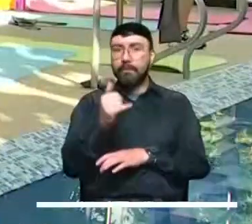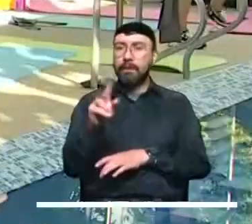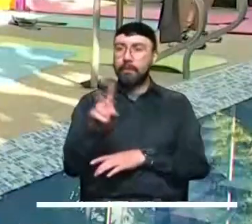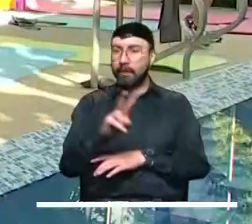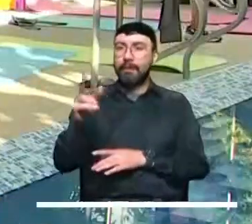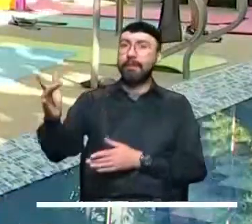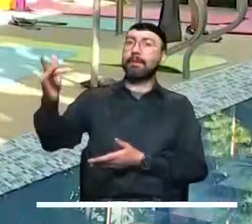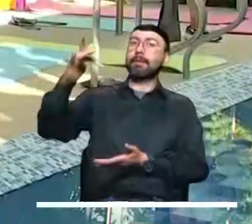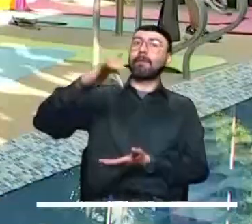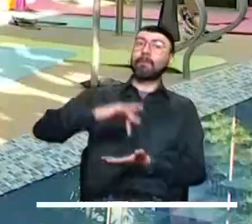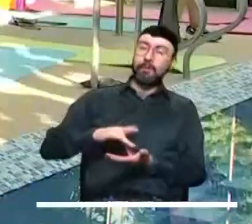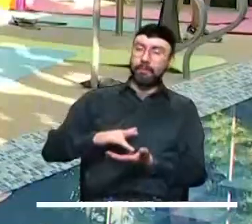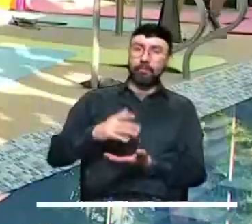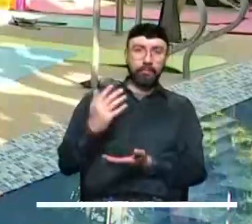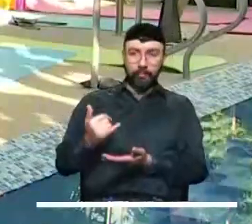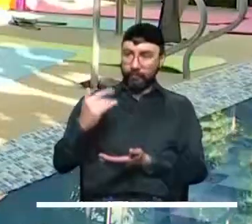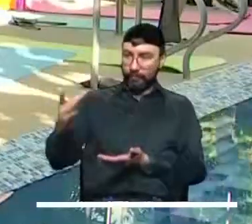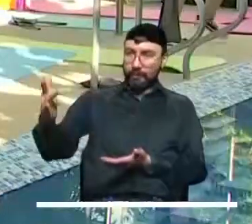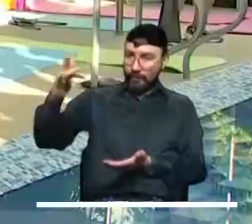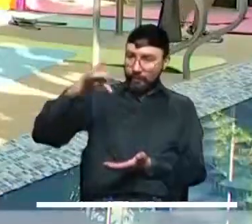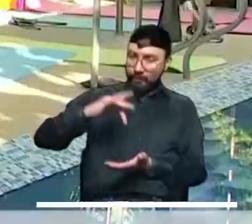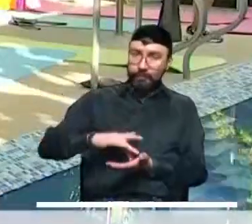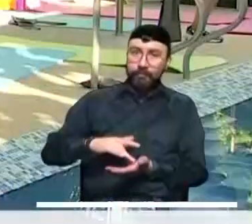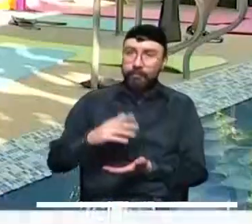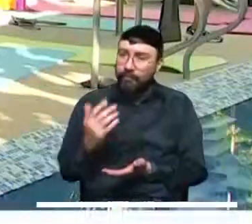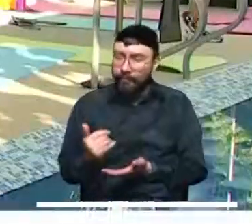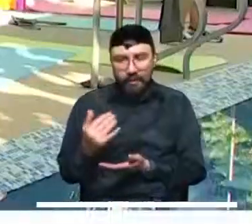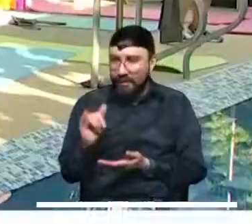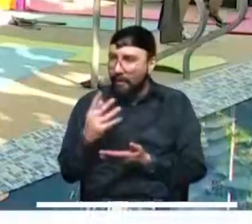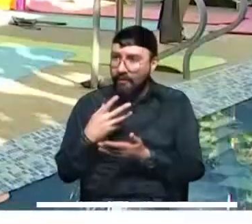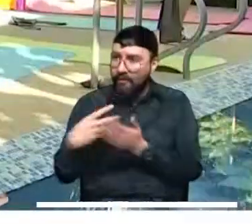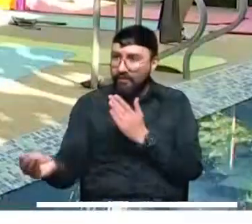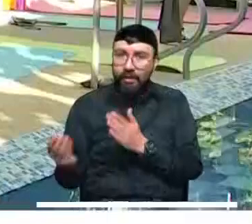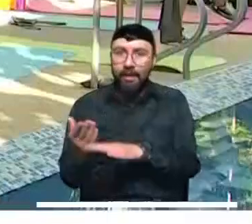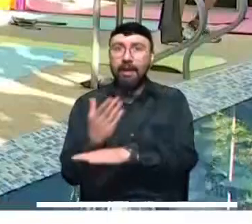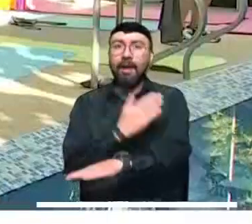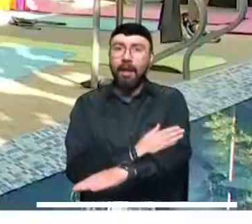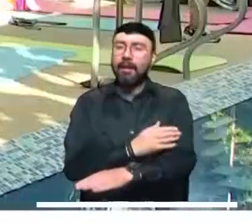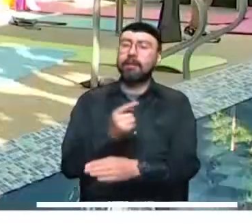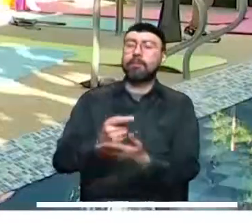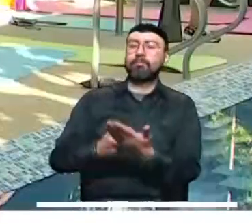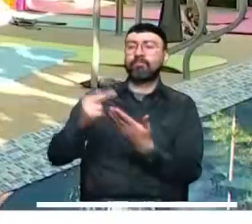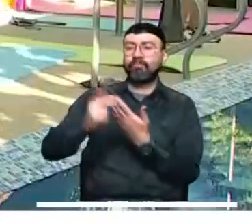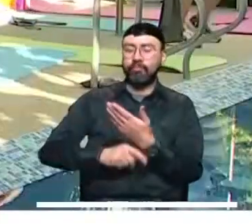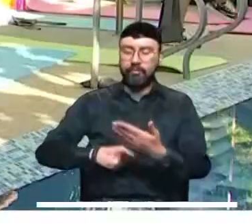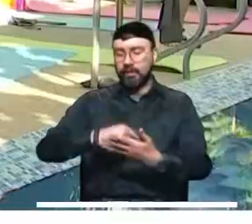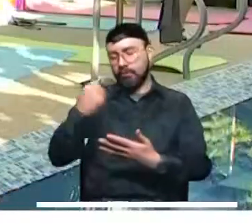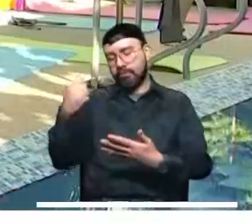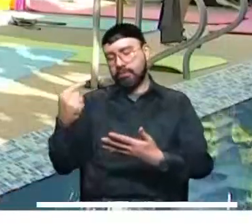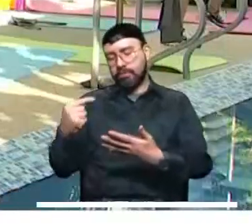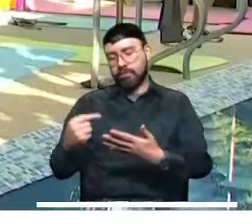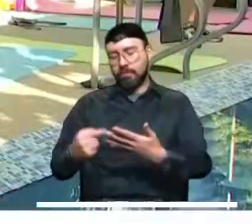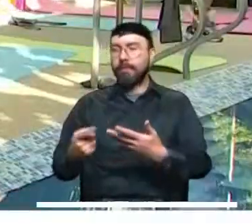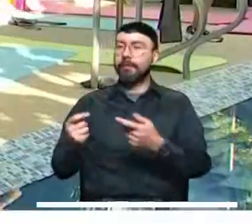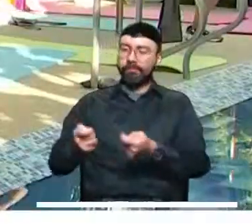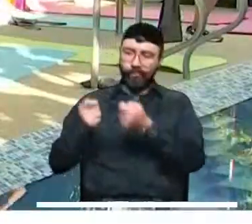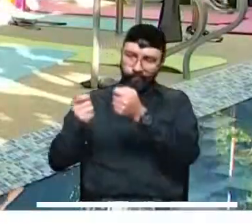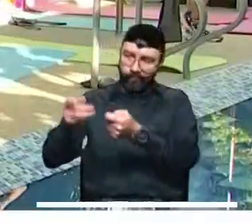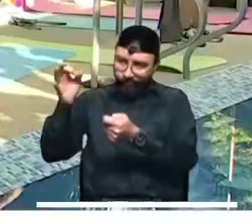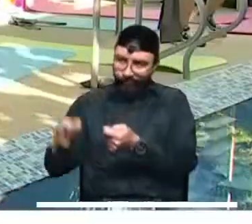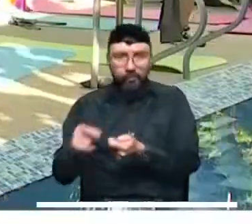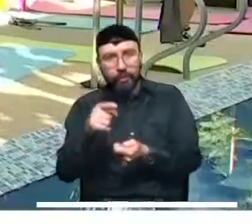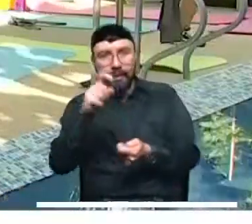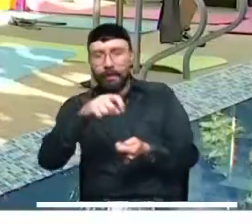la consulta de egreso por parte de fisioterapia, lleva un plan de ejercicio dirigido para